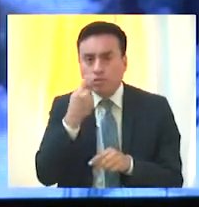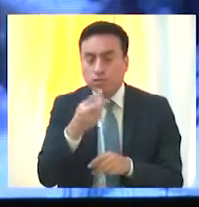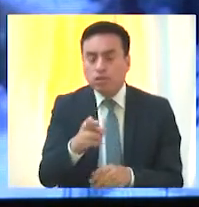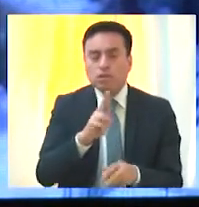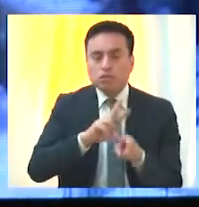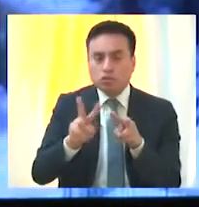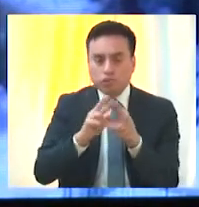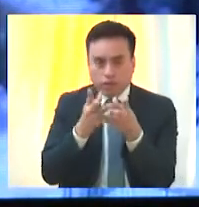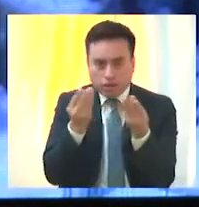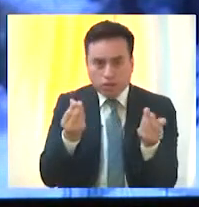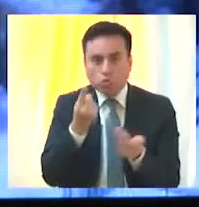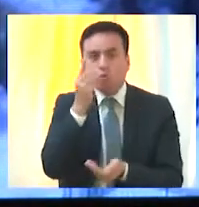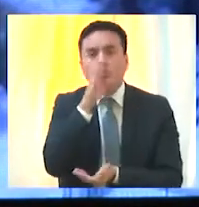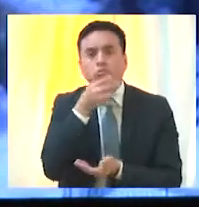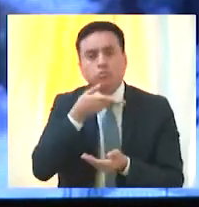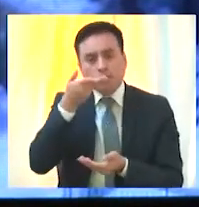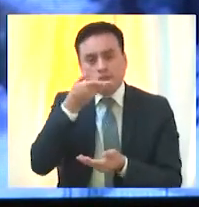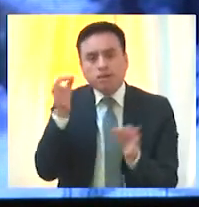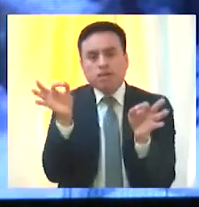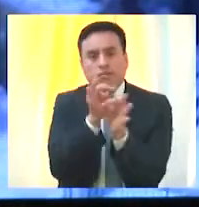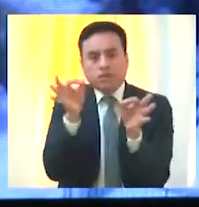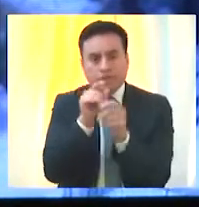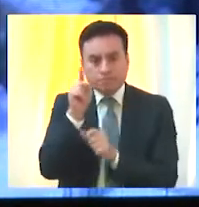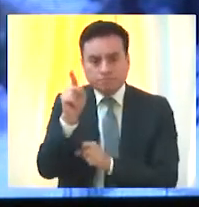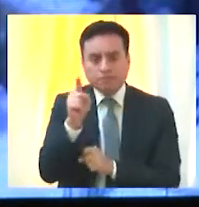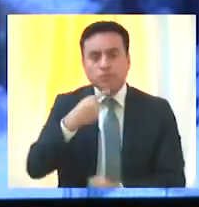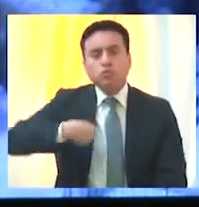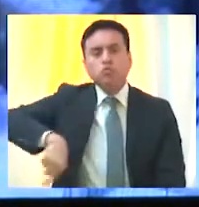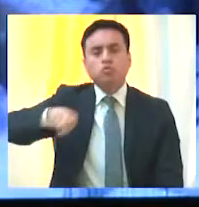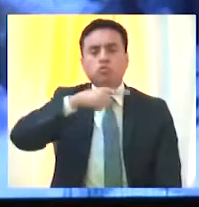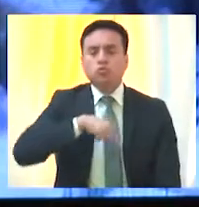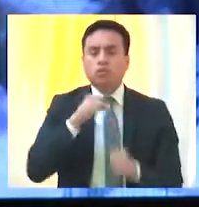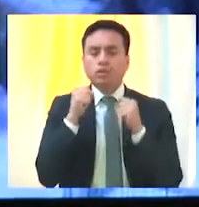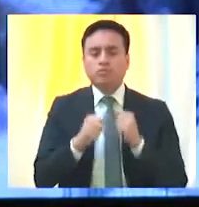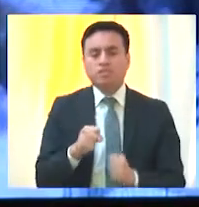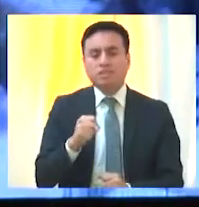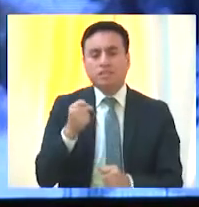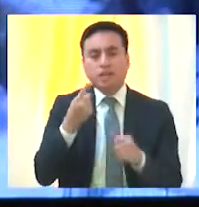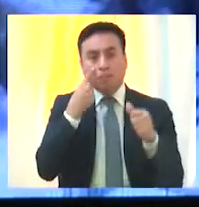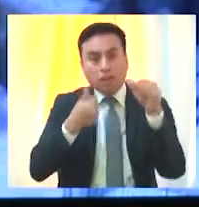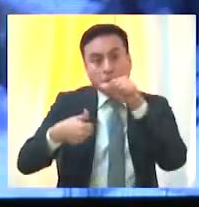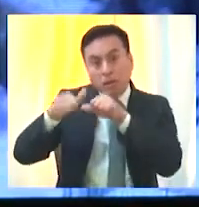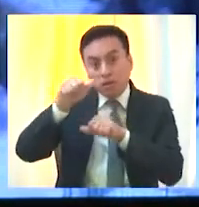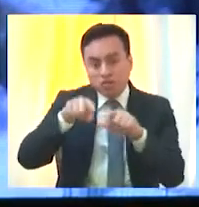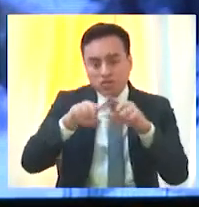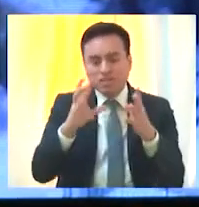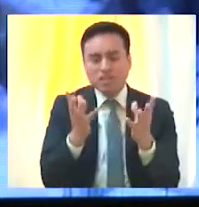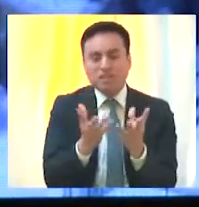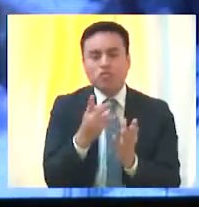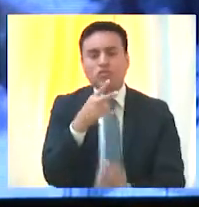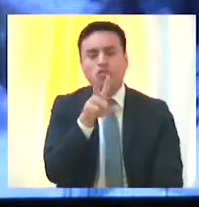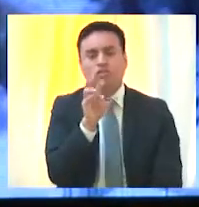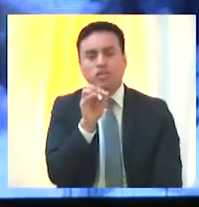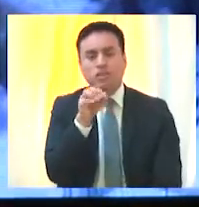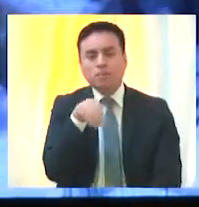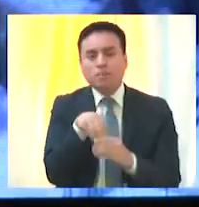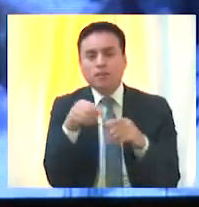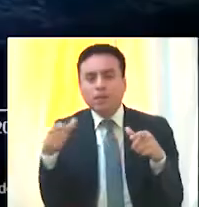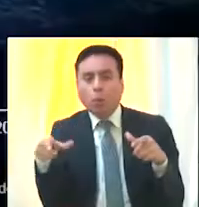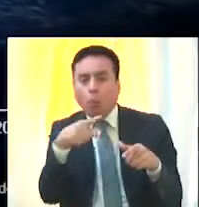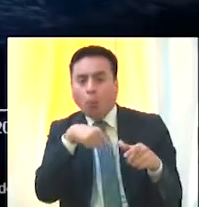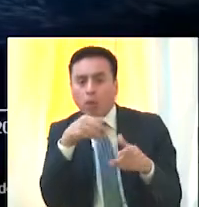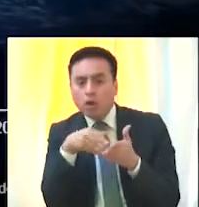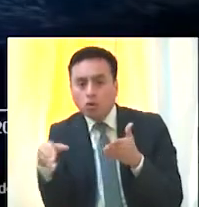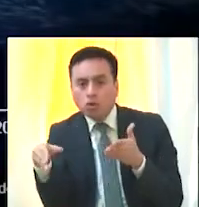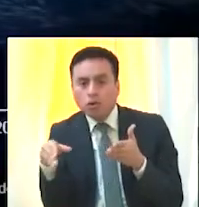voy a dedicar solamente un minuto a explicar esto. Si nosotros pudiéramos tener un experimento nuevamente con la Tierra con 280 partes por millón, eso